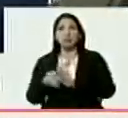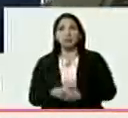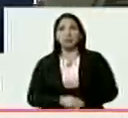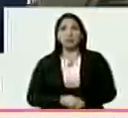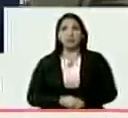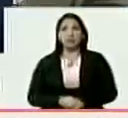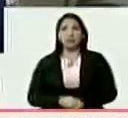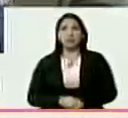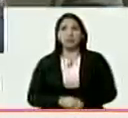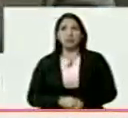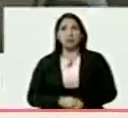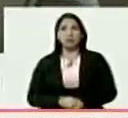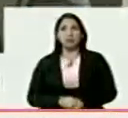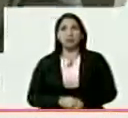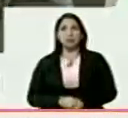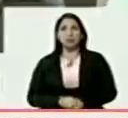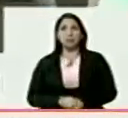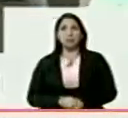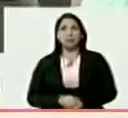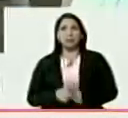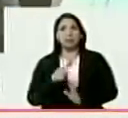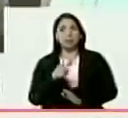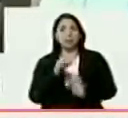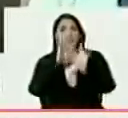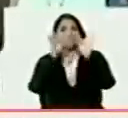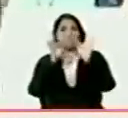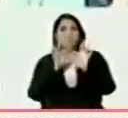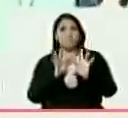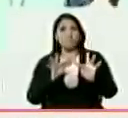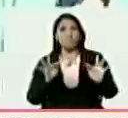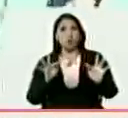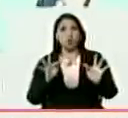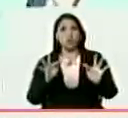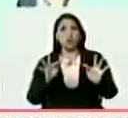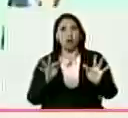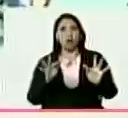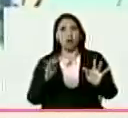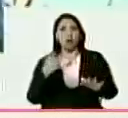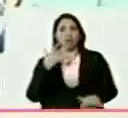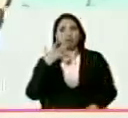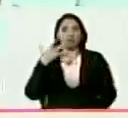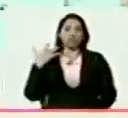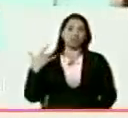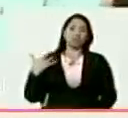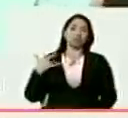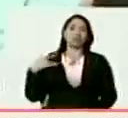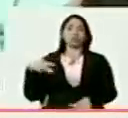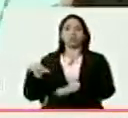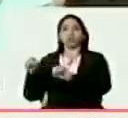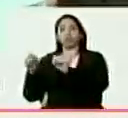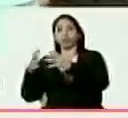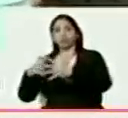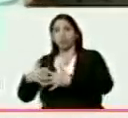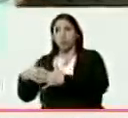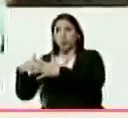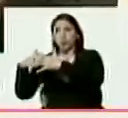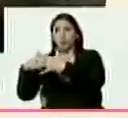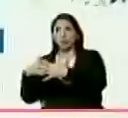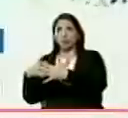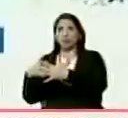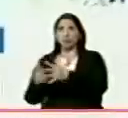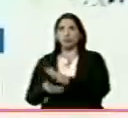esto, de esta forma arrogante del imperialismo